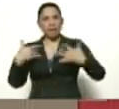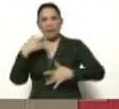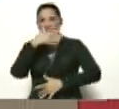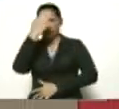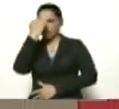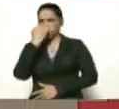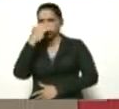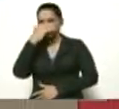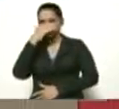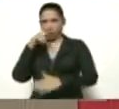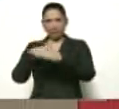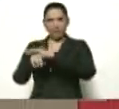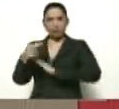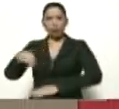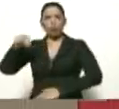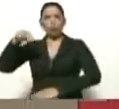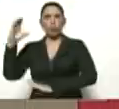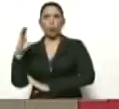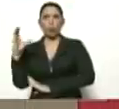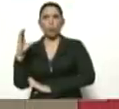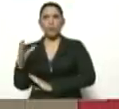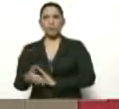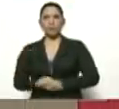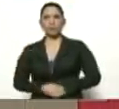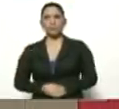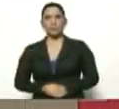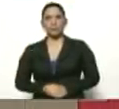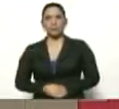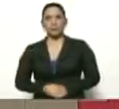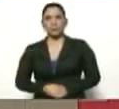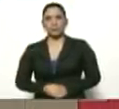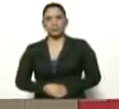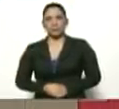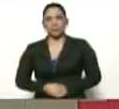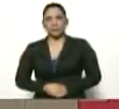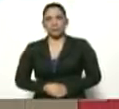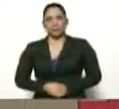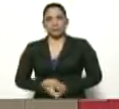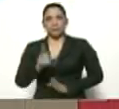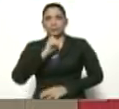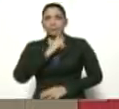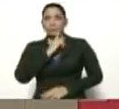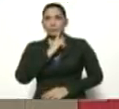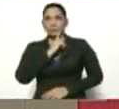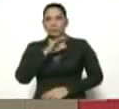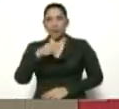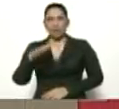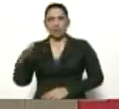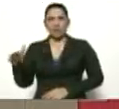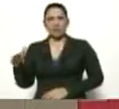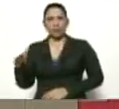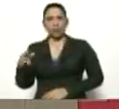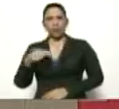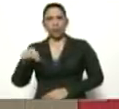en el norte de la guajira y en el del llamado atlántico norte